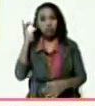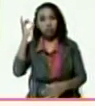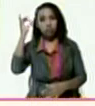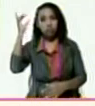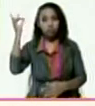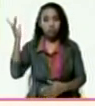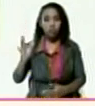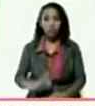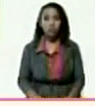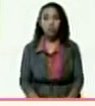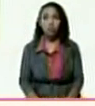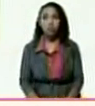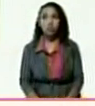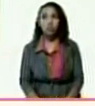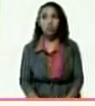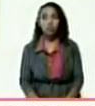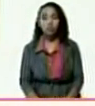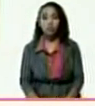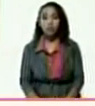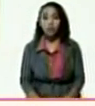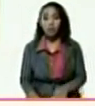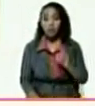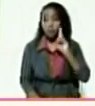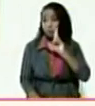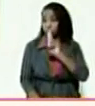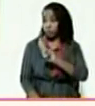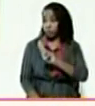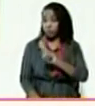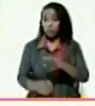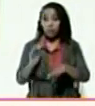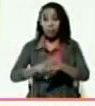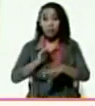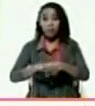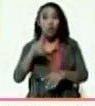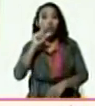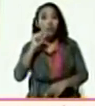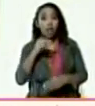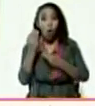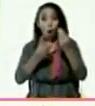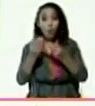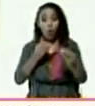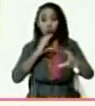más raya. Basta ver cuando escriben algo en Twitter los comentarios.